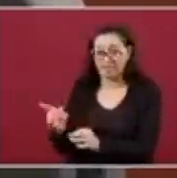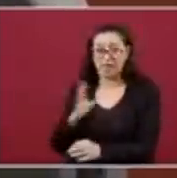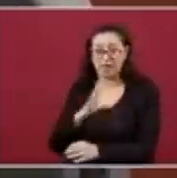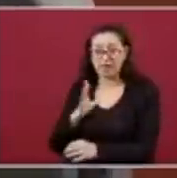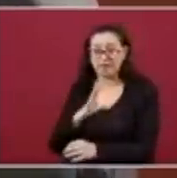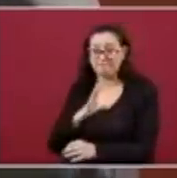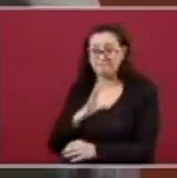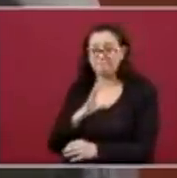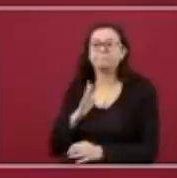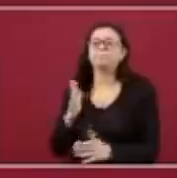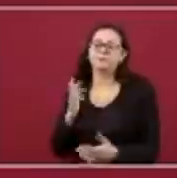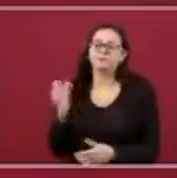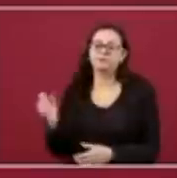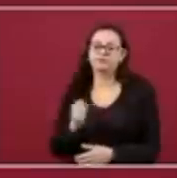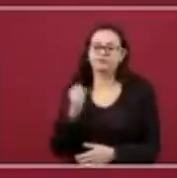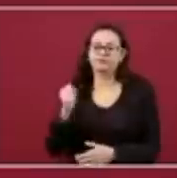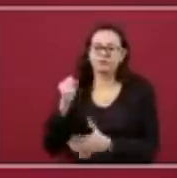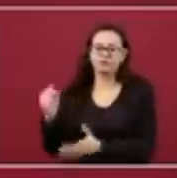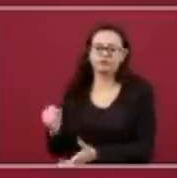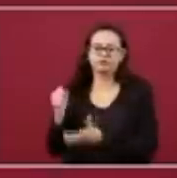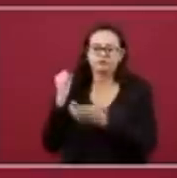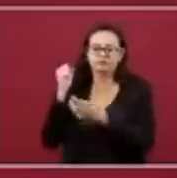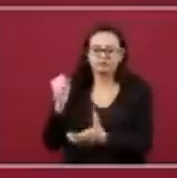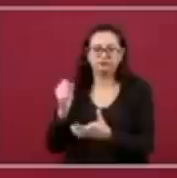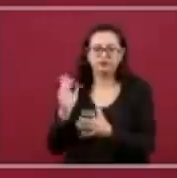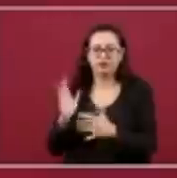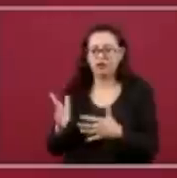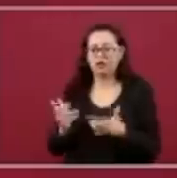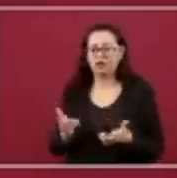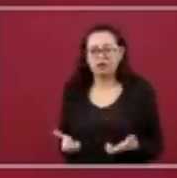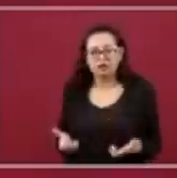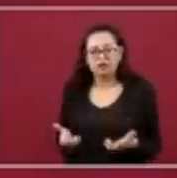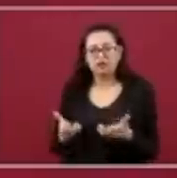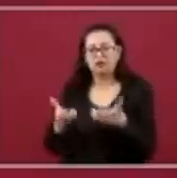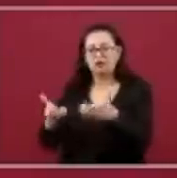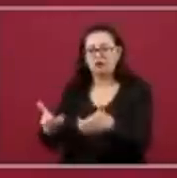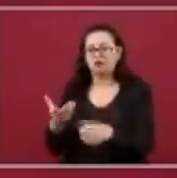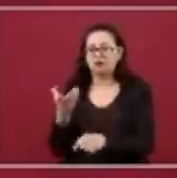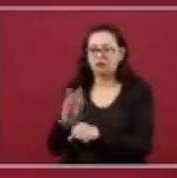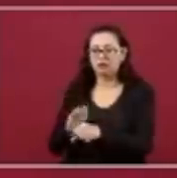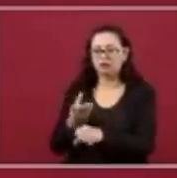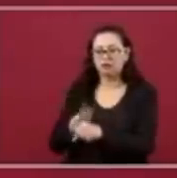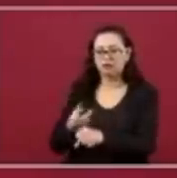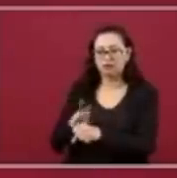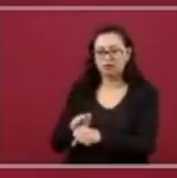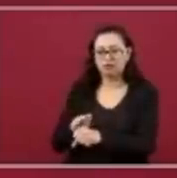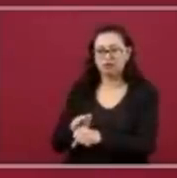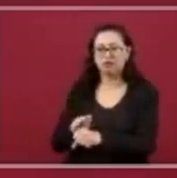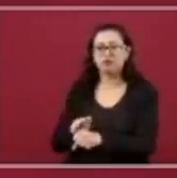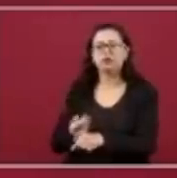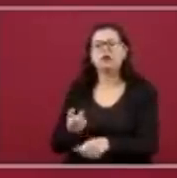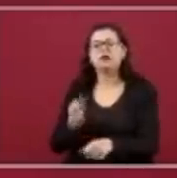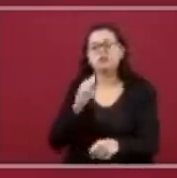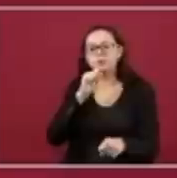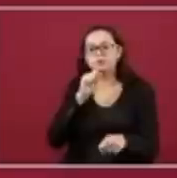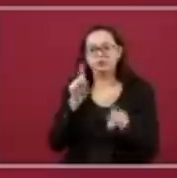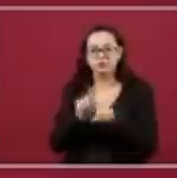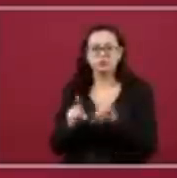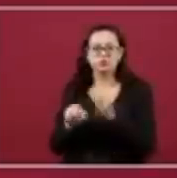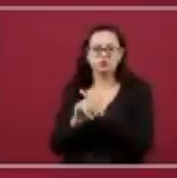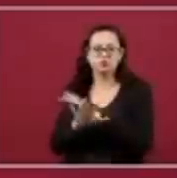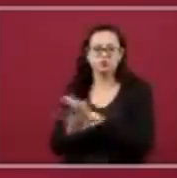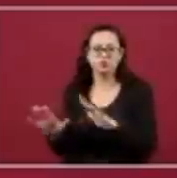se aprobó presupuesto para mantenimiento de caminos y ya tengo el informe que